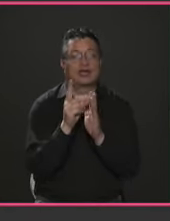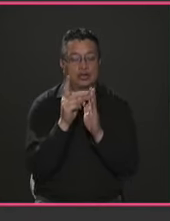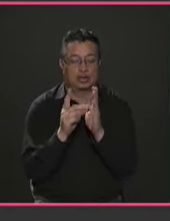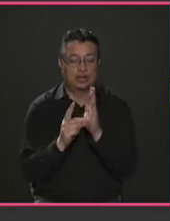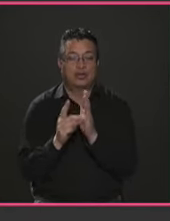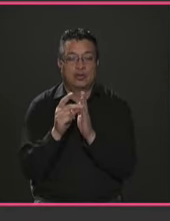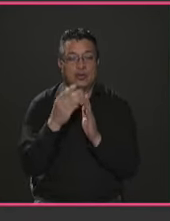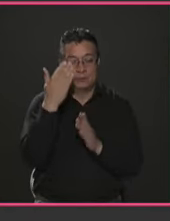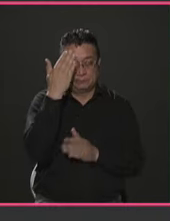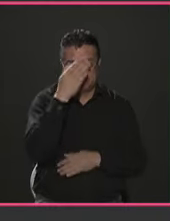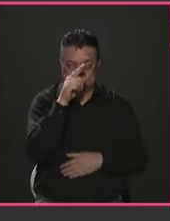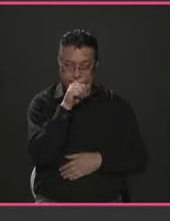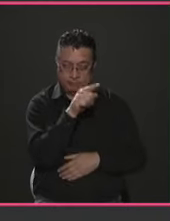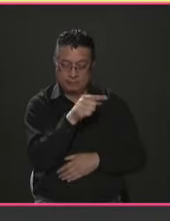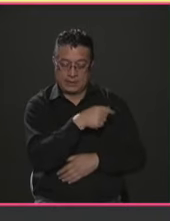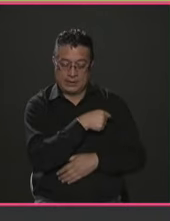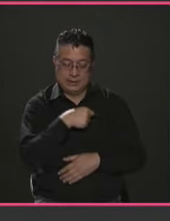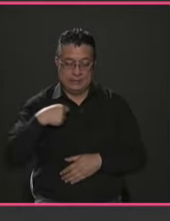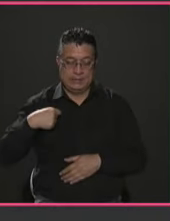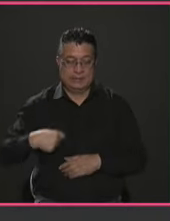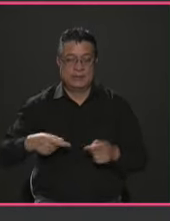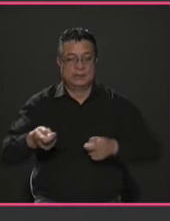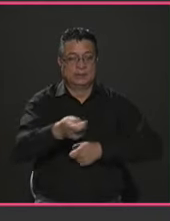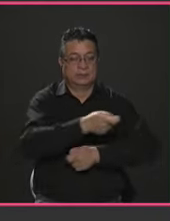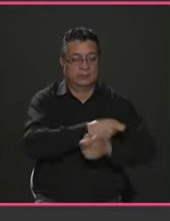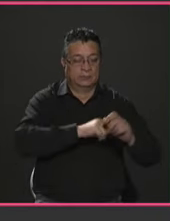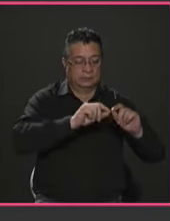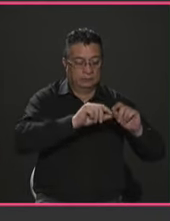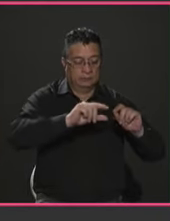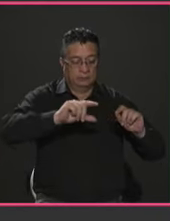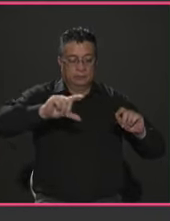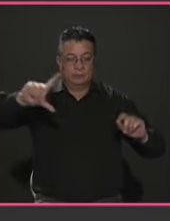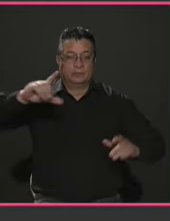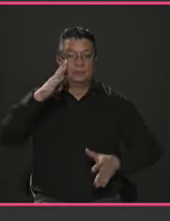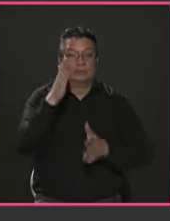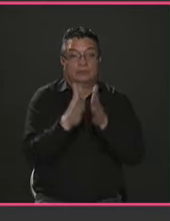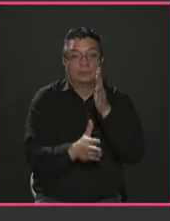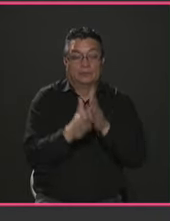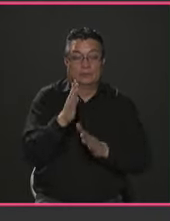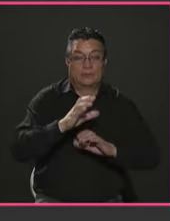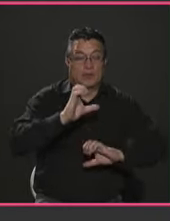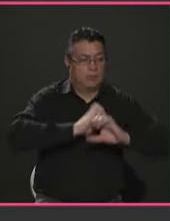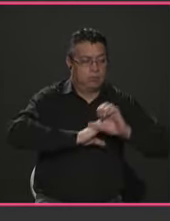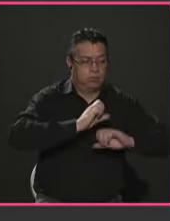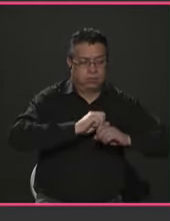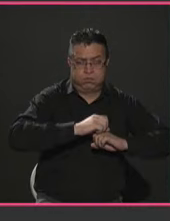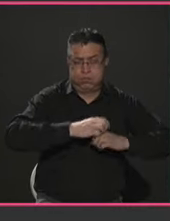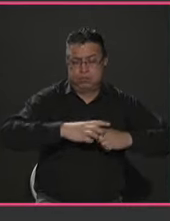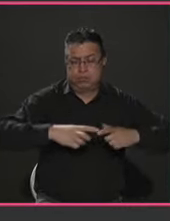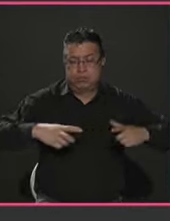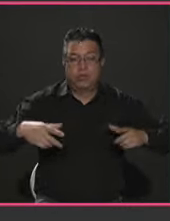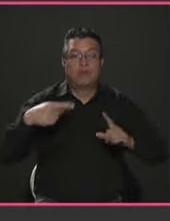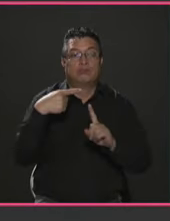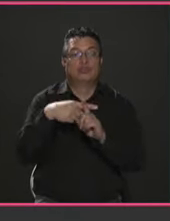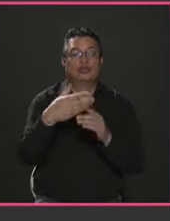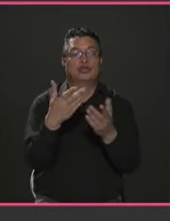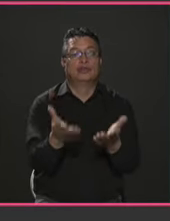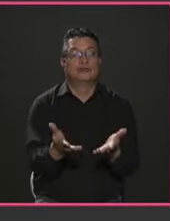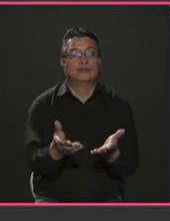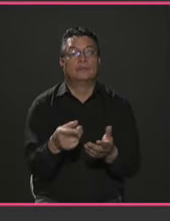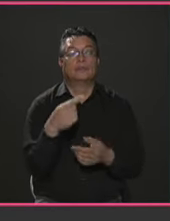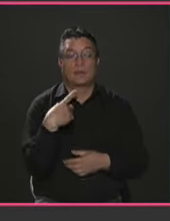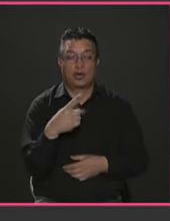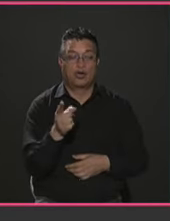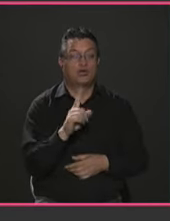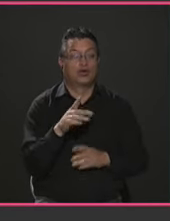se de que china sea la economía que está creciendo más rápidamente en una industrialización que la llevará a la prosperidad y vemos que ya no